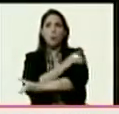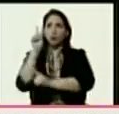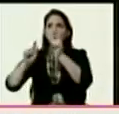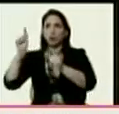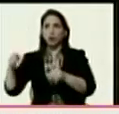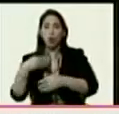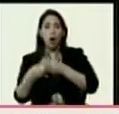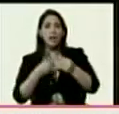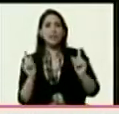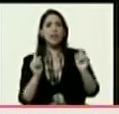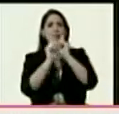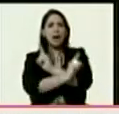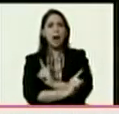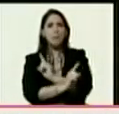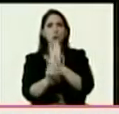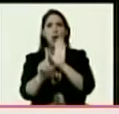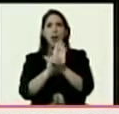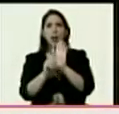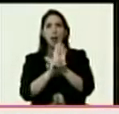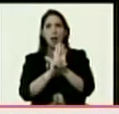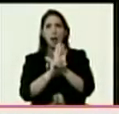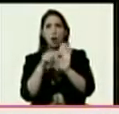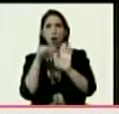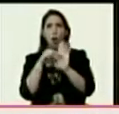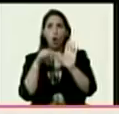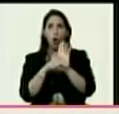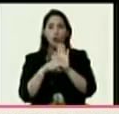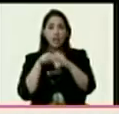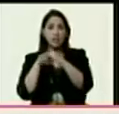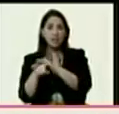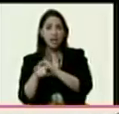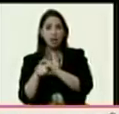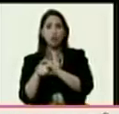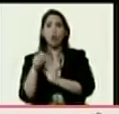hacer una modificación del reglamento de orden y debate interno del Parlamento Nacional.